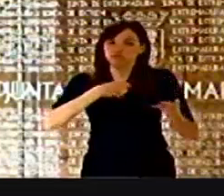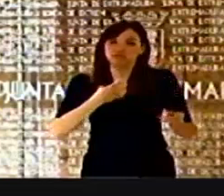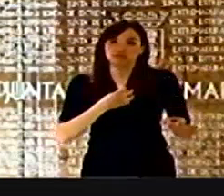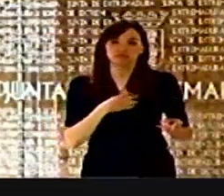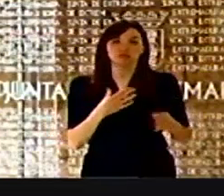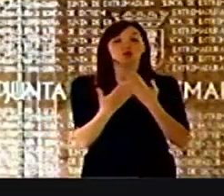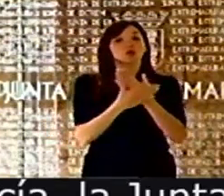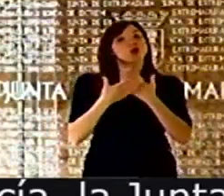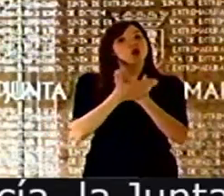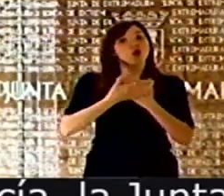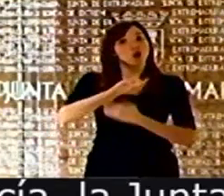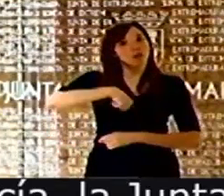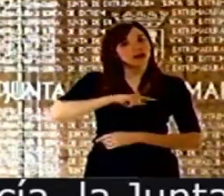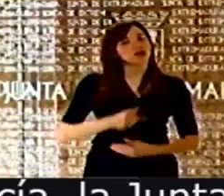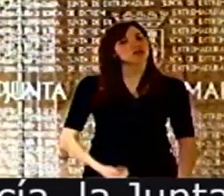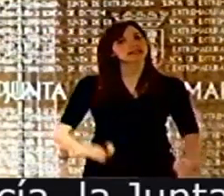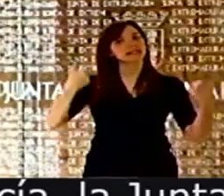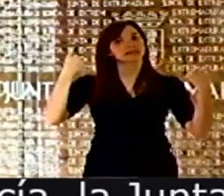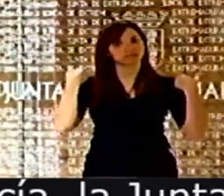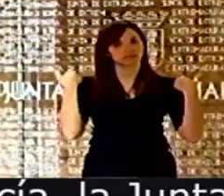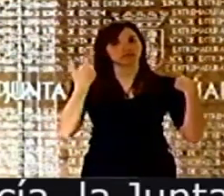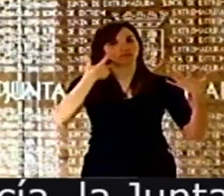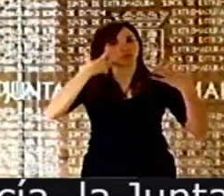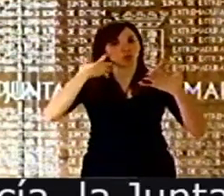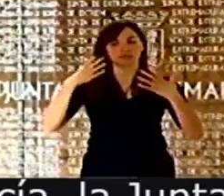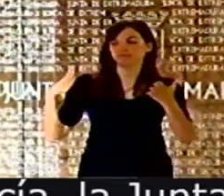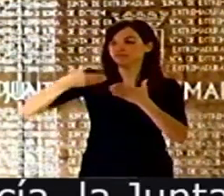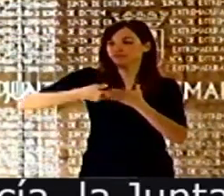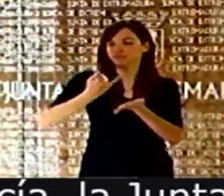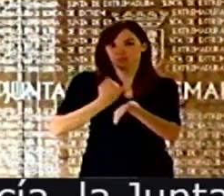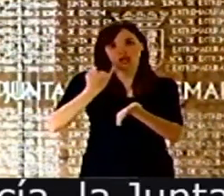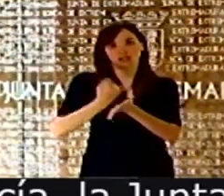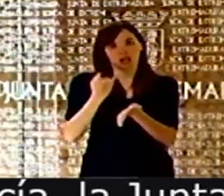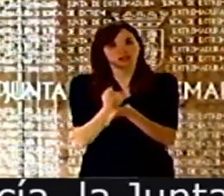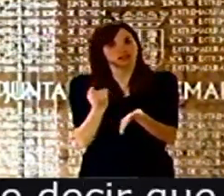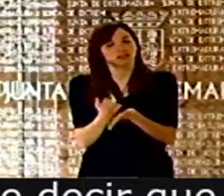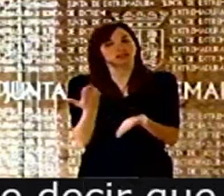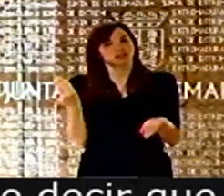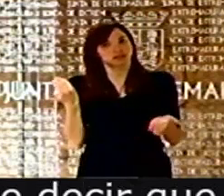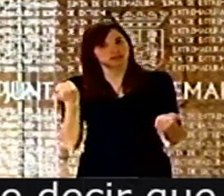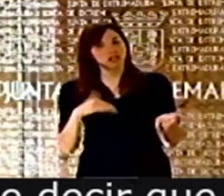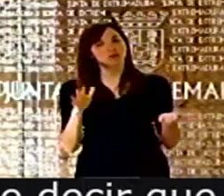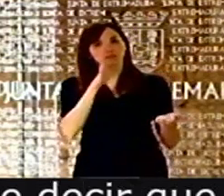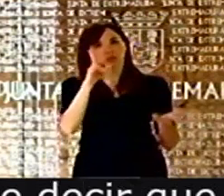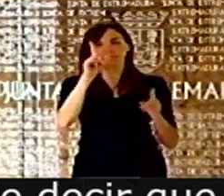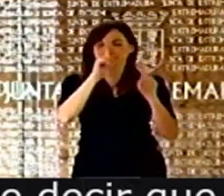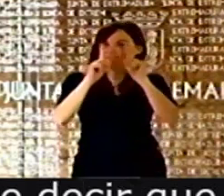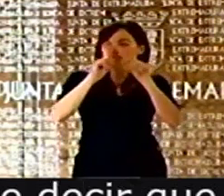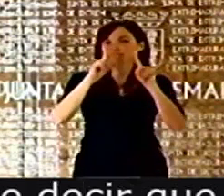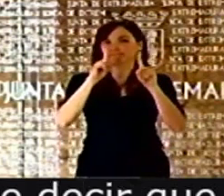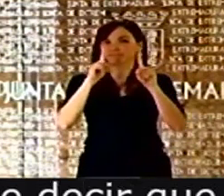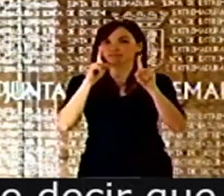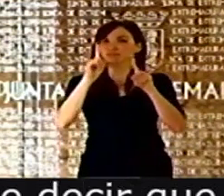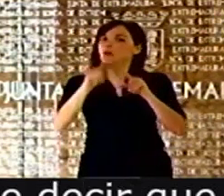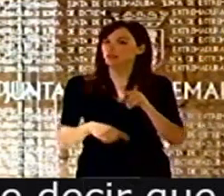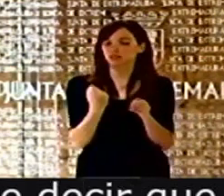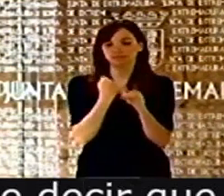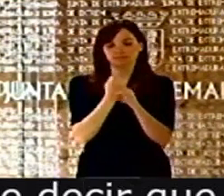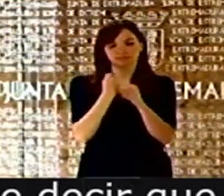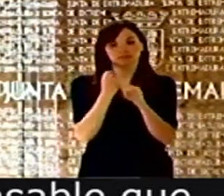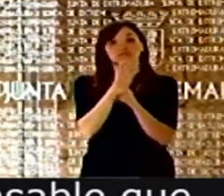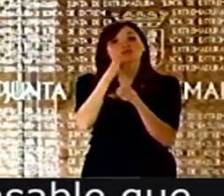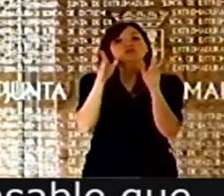Gobierno responsable que hemos dado muestras de estar preocupados y ocupados a lo largo de esta legislatura por los derechos